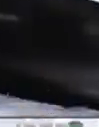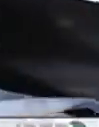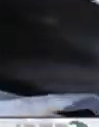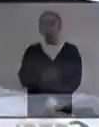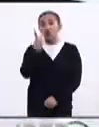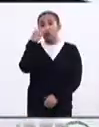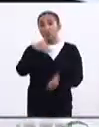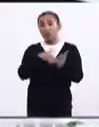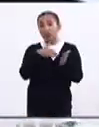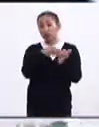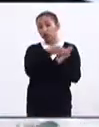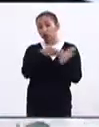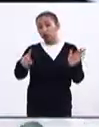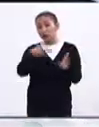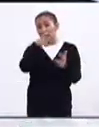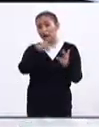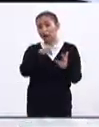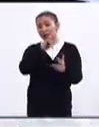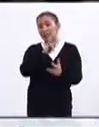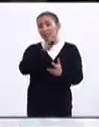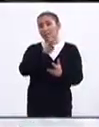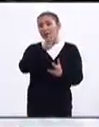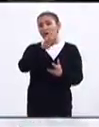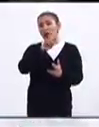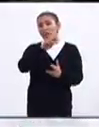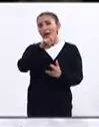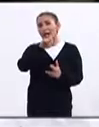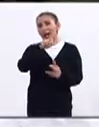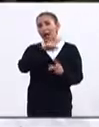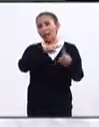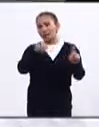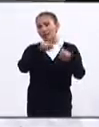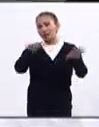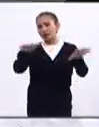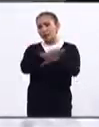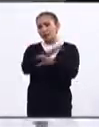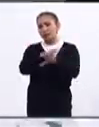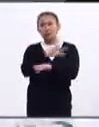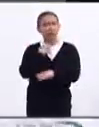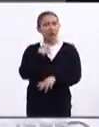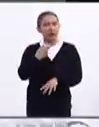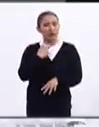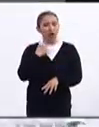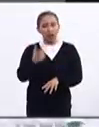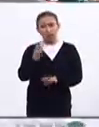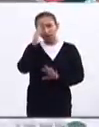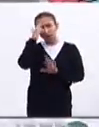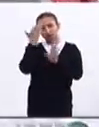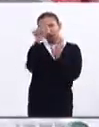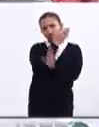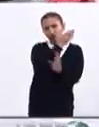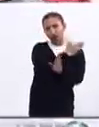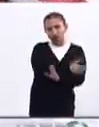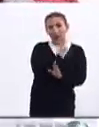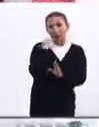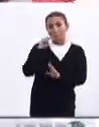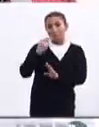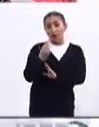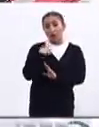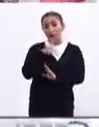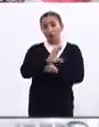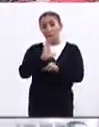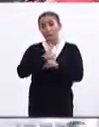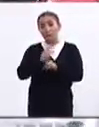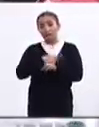Durante el 2018, la región iberoamericana tuvo varios movimientos o cambios políticos. Recapitulando un poco, en mayo